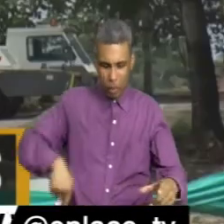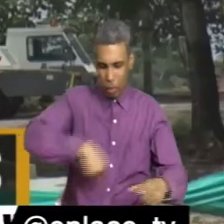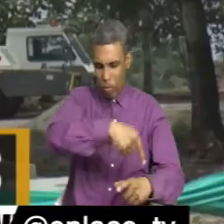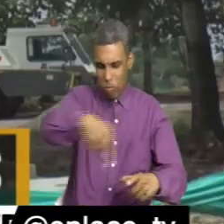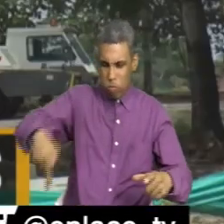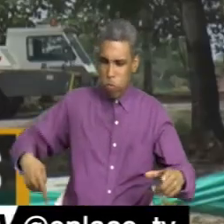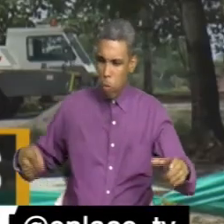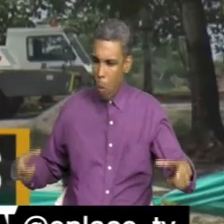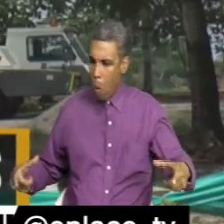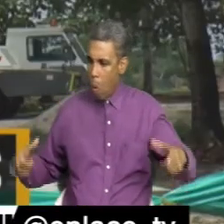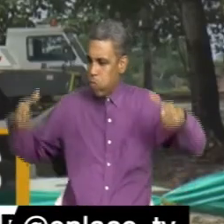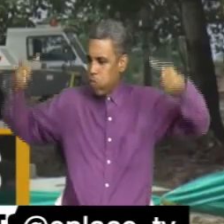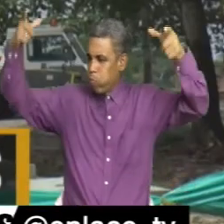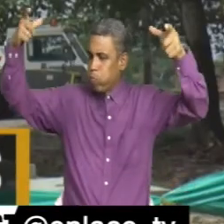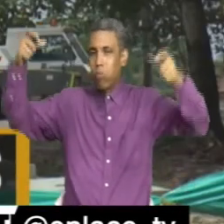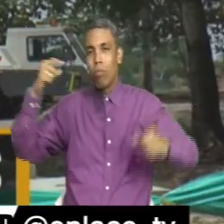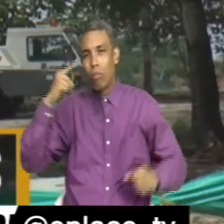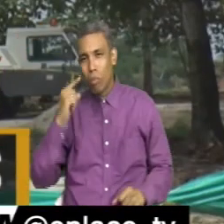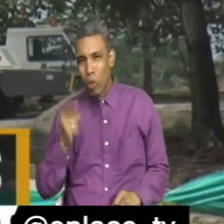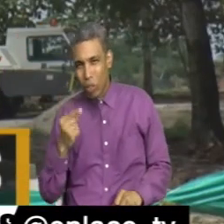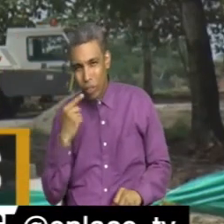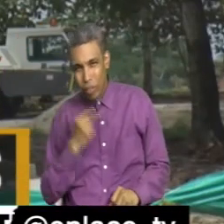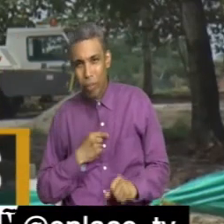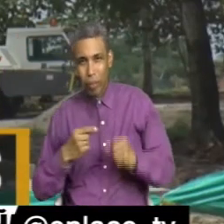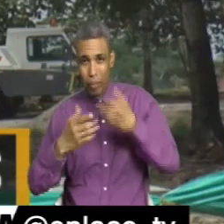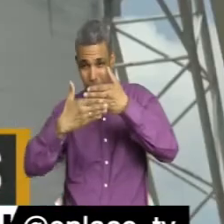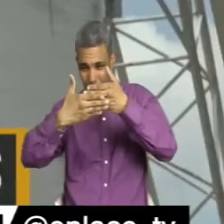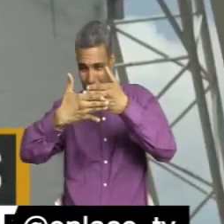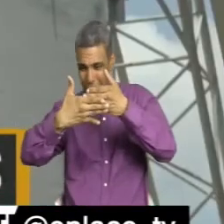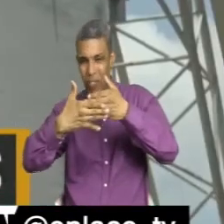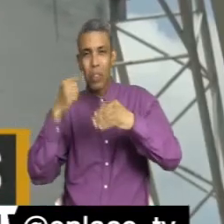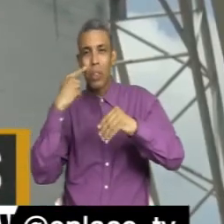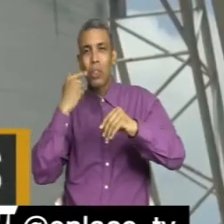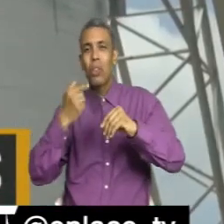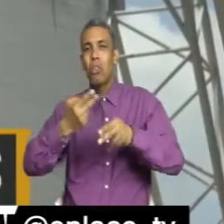líquido. Sí, exactamente hace 43 años